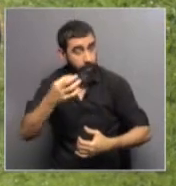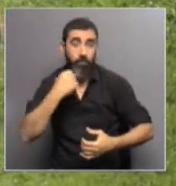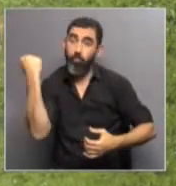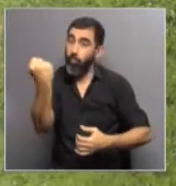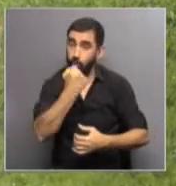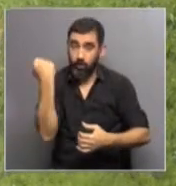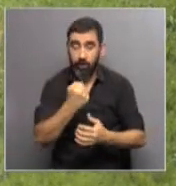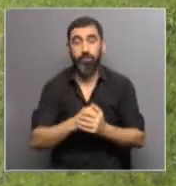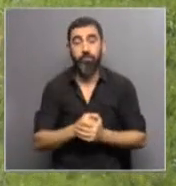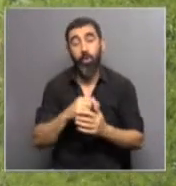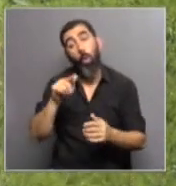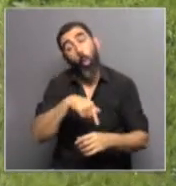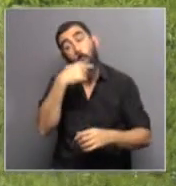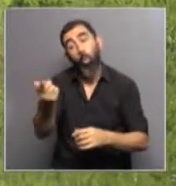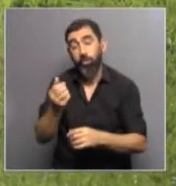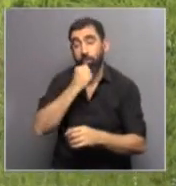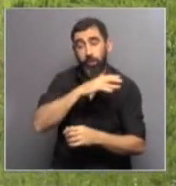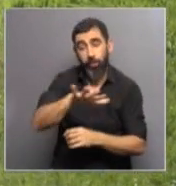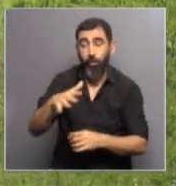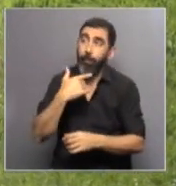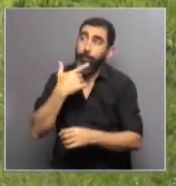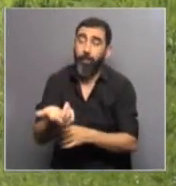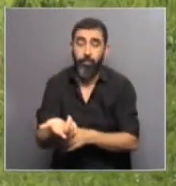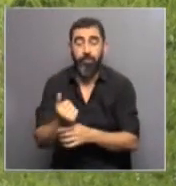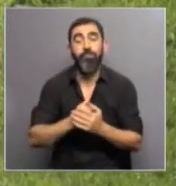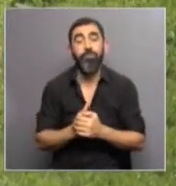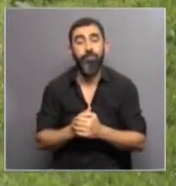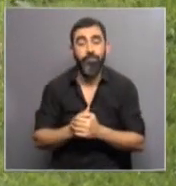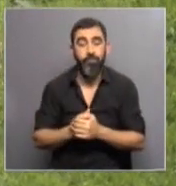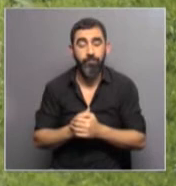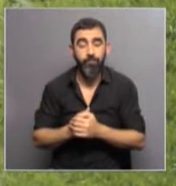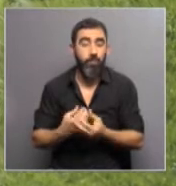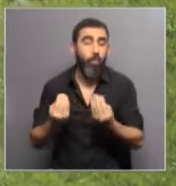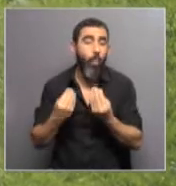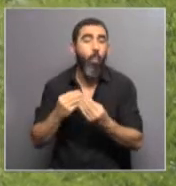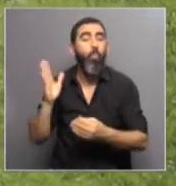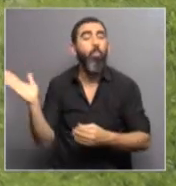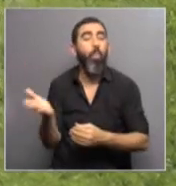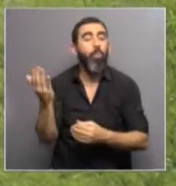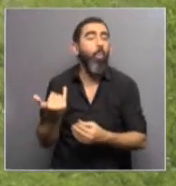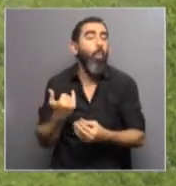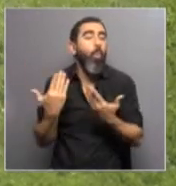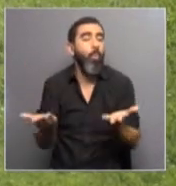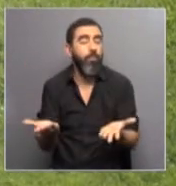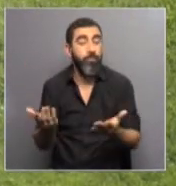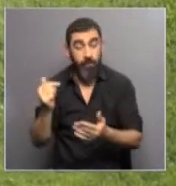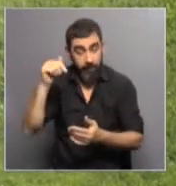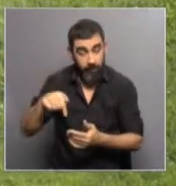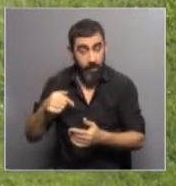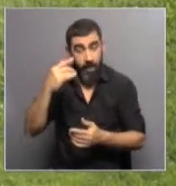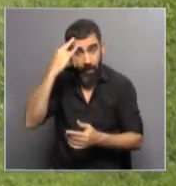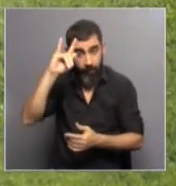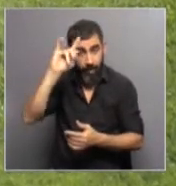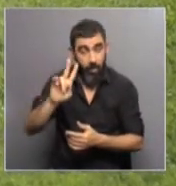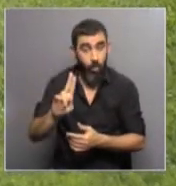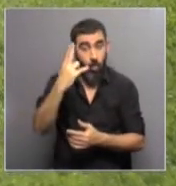importante. Otra parte de la historia puede ser cómo producimos. Nosotros aquí, los vacunos en este